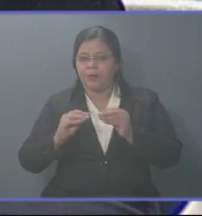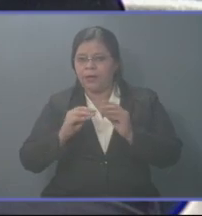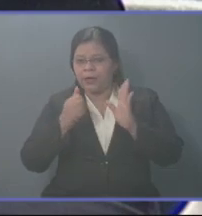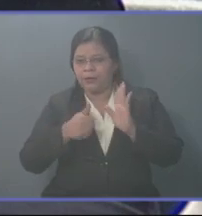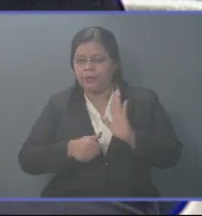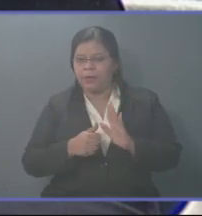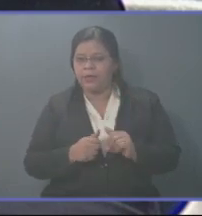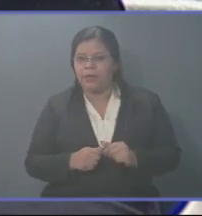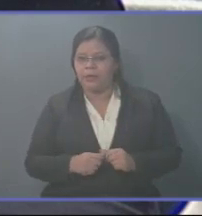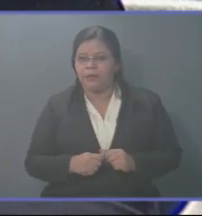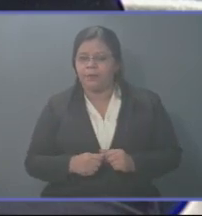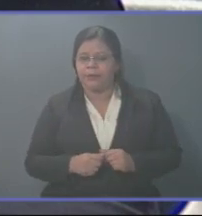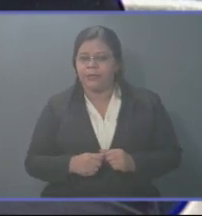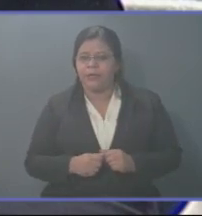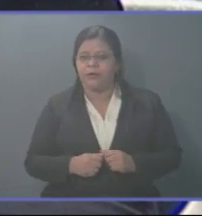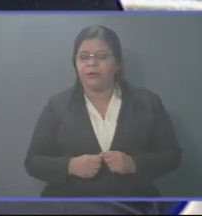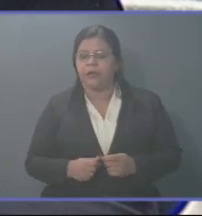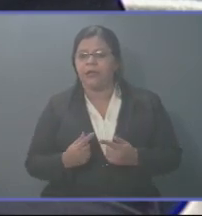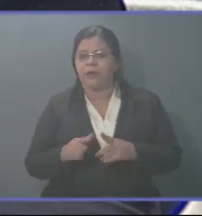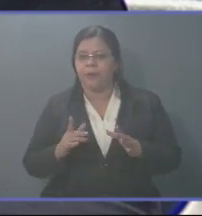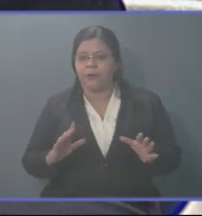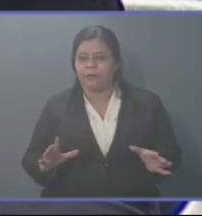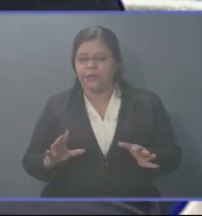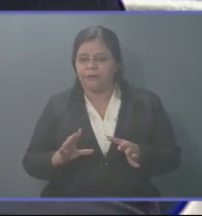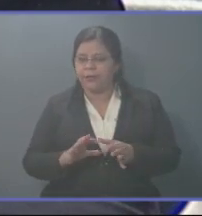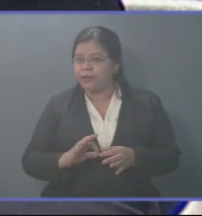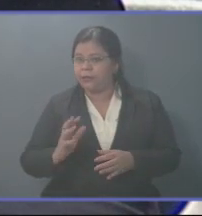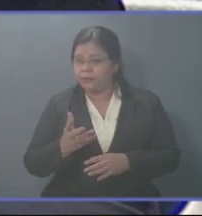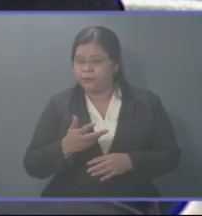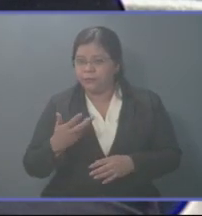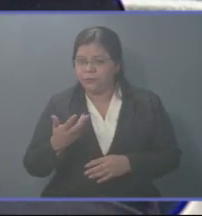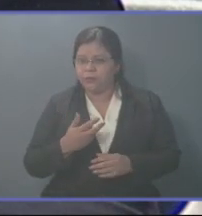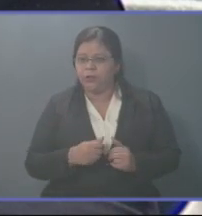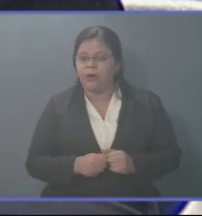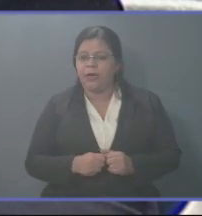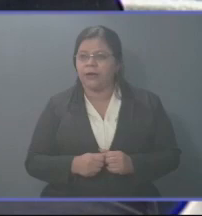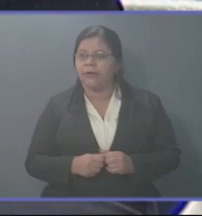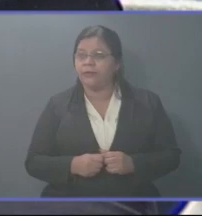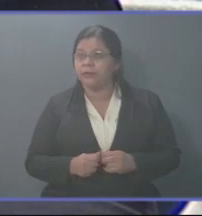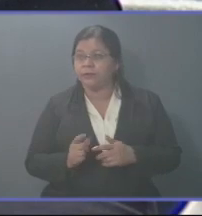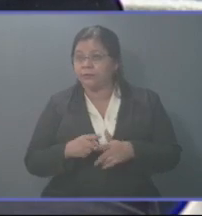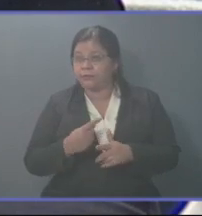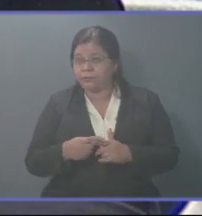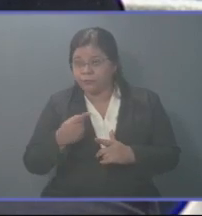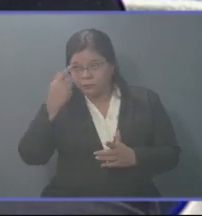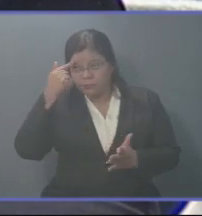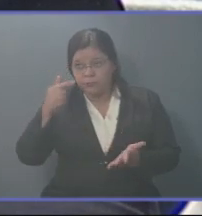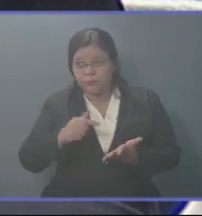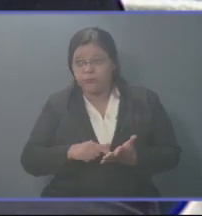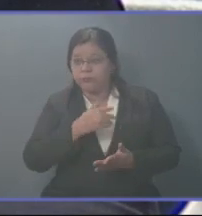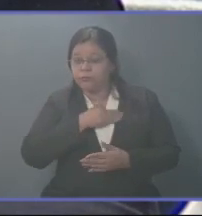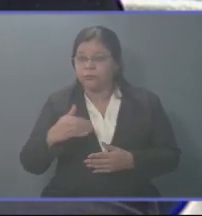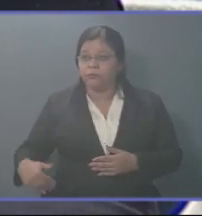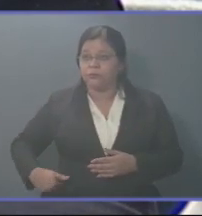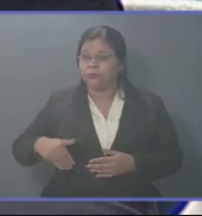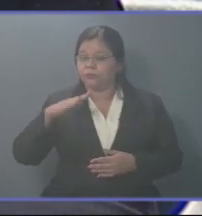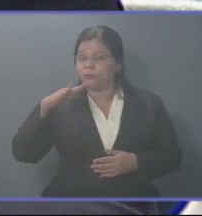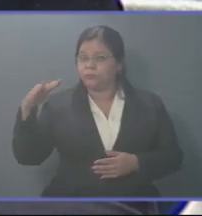de víctimas u organizaciones vinculadas con la protección de los derechos humanos de las víctimas. El presidente de la